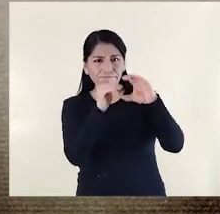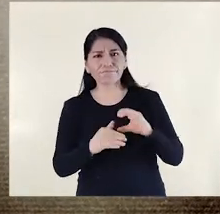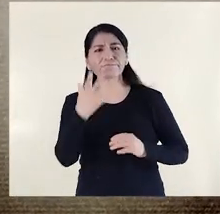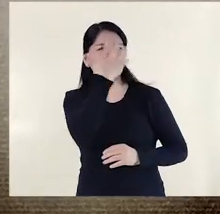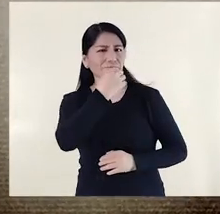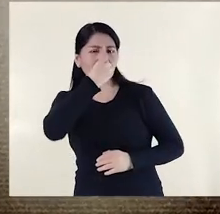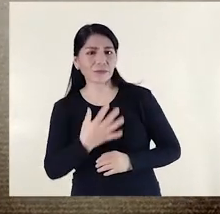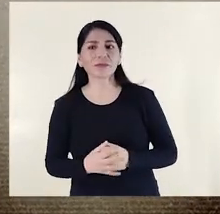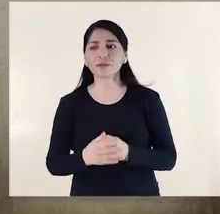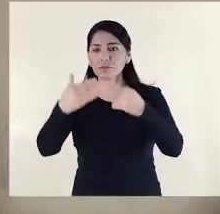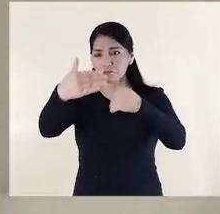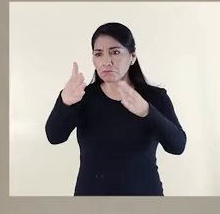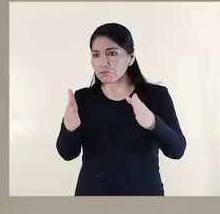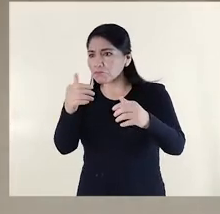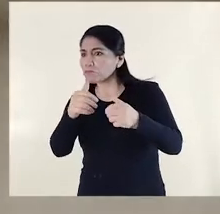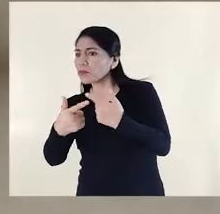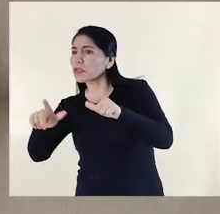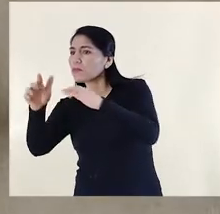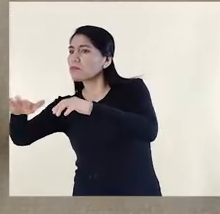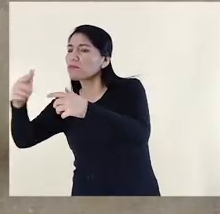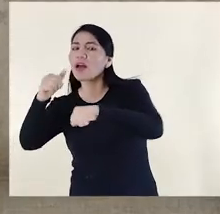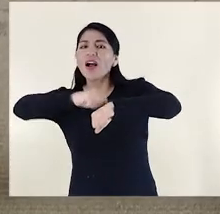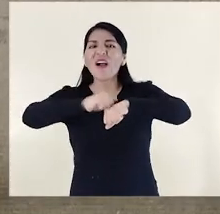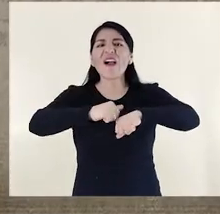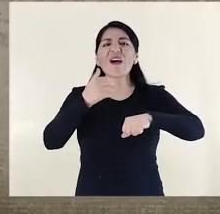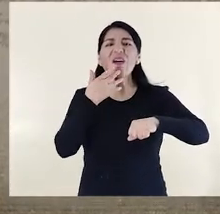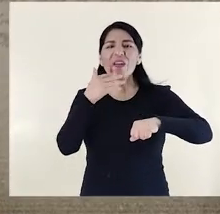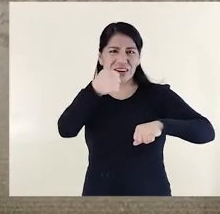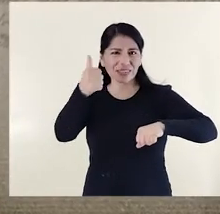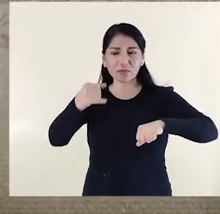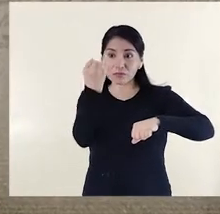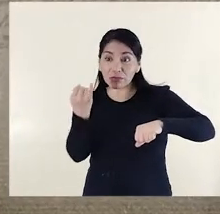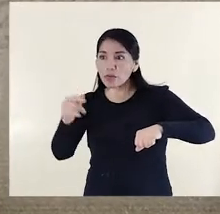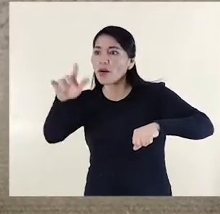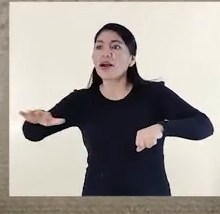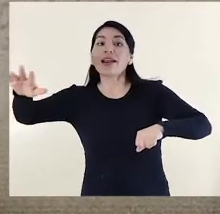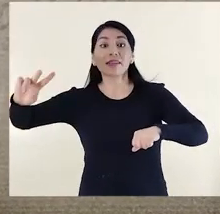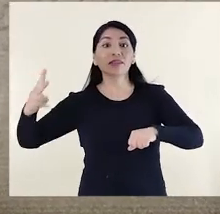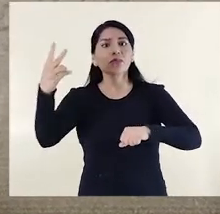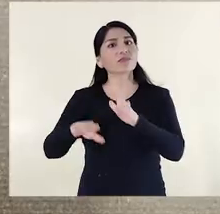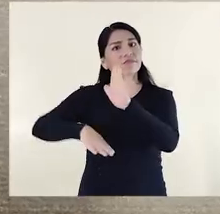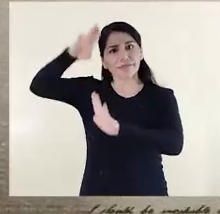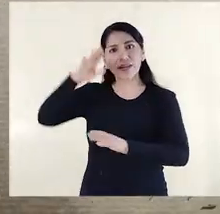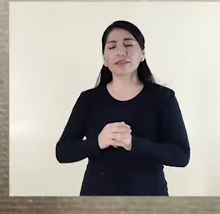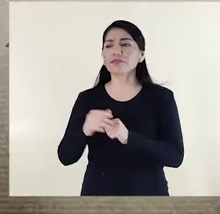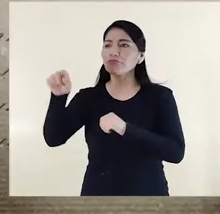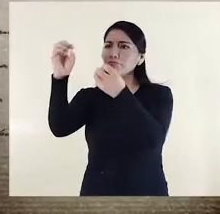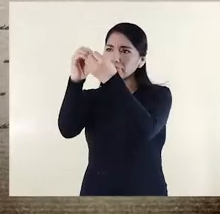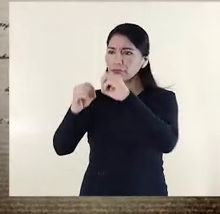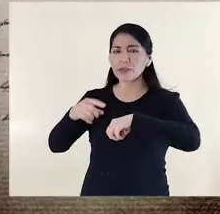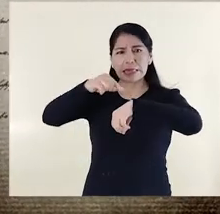hermosa mueblería. Ambos patios muestran azulejos, pero el segundo patio es exuberante en ese sentido y parece ser de